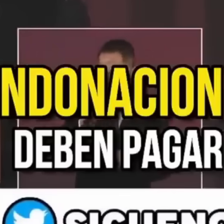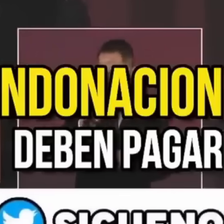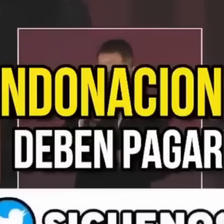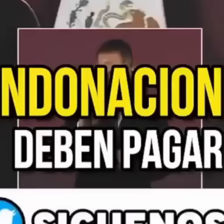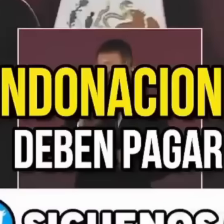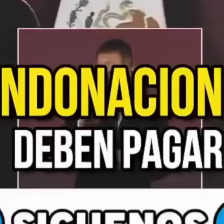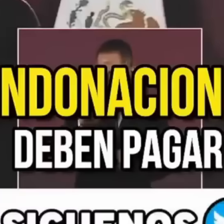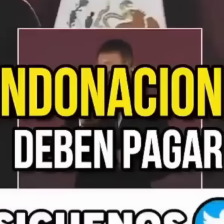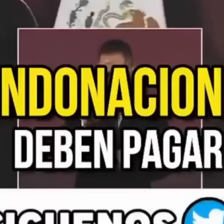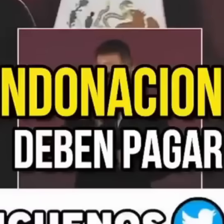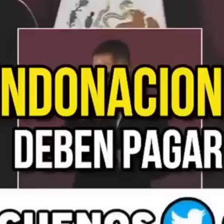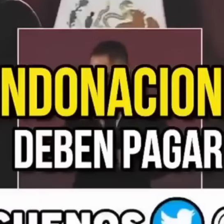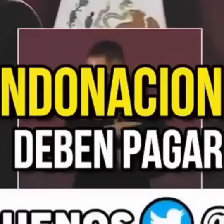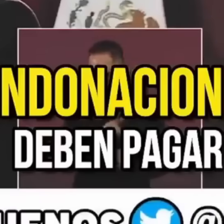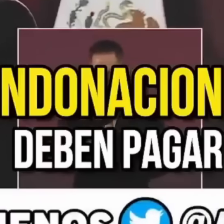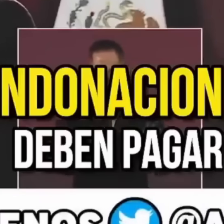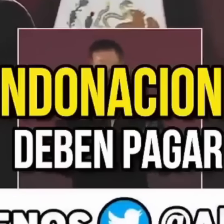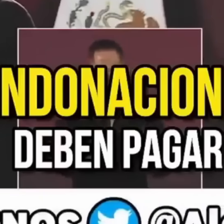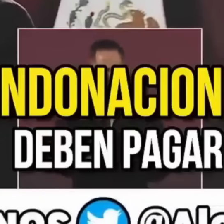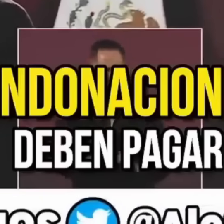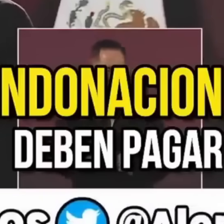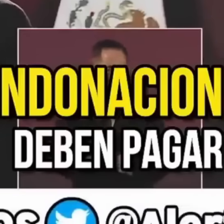Salinas Pliego, está